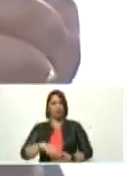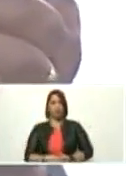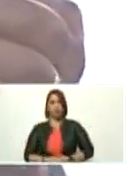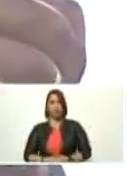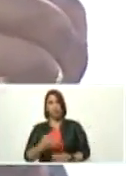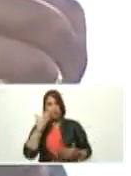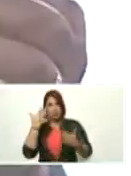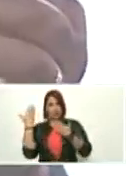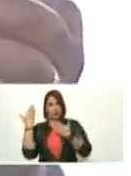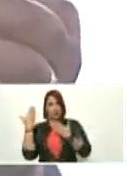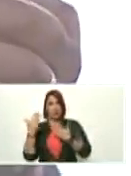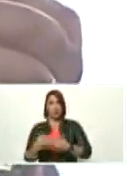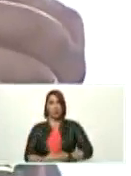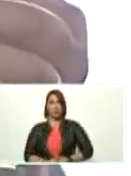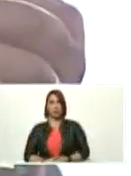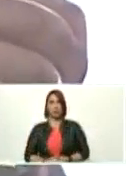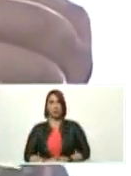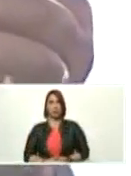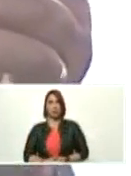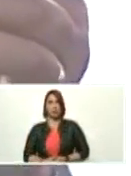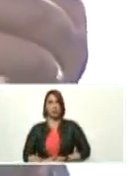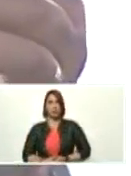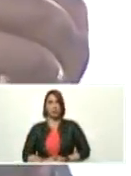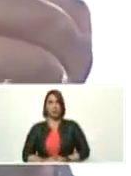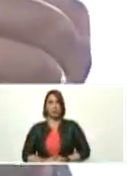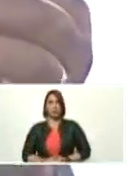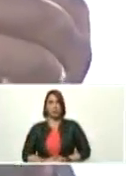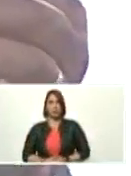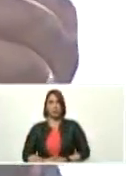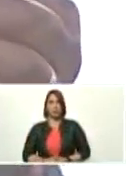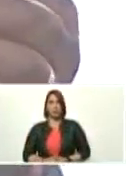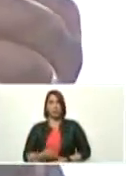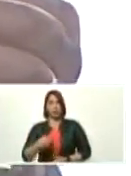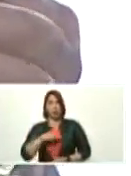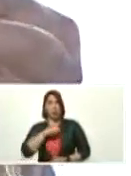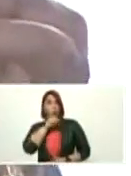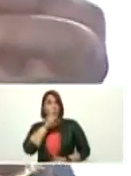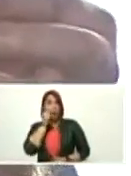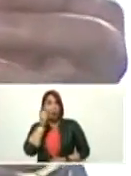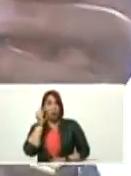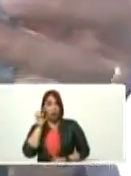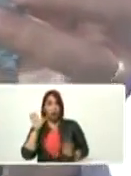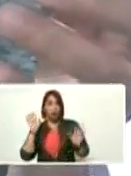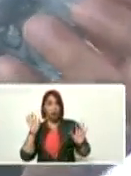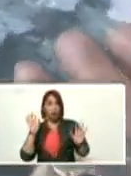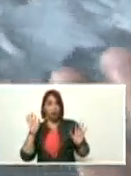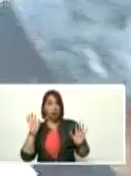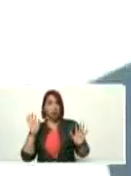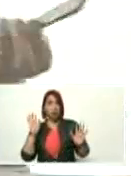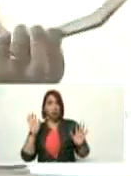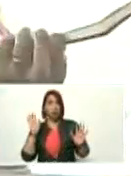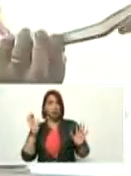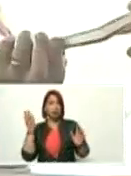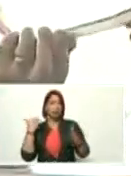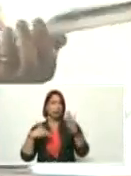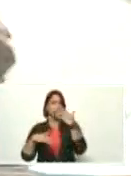Mira, Negros en los campos nazis. Nuestros abuelos, allá en los campos